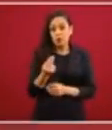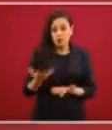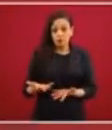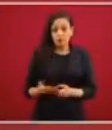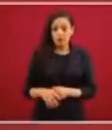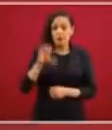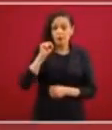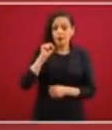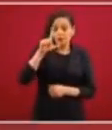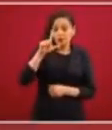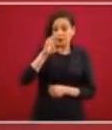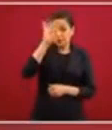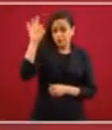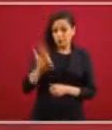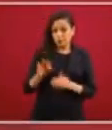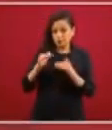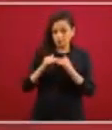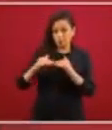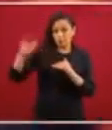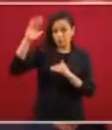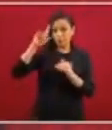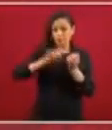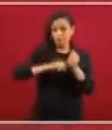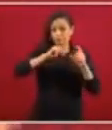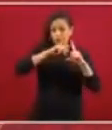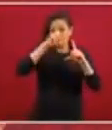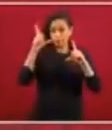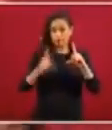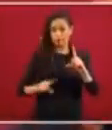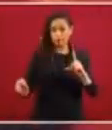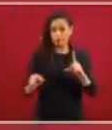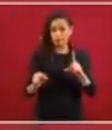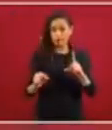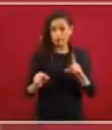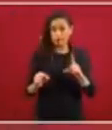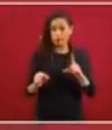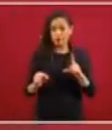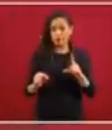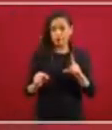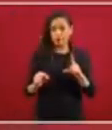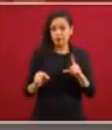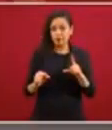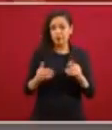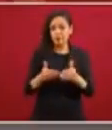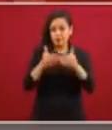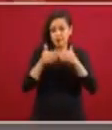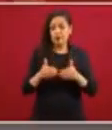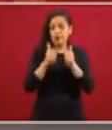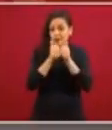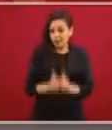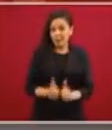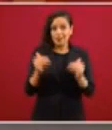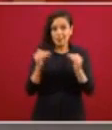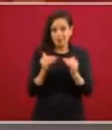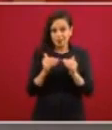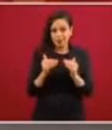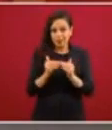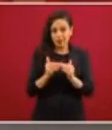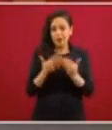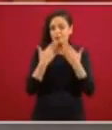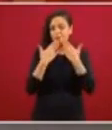del 67% a nivel nacional, que están fuera del espacio público y no se contagian. Si nos mantenemos